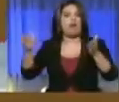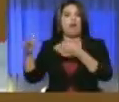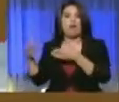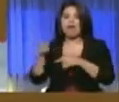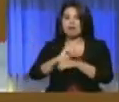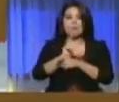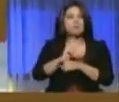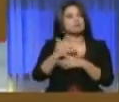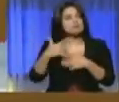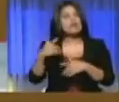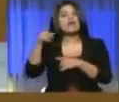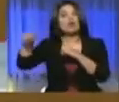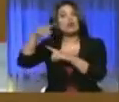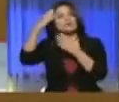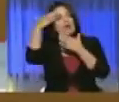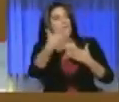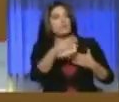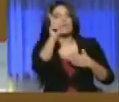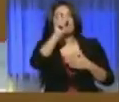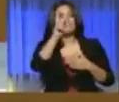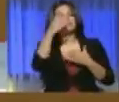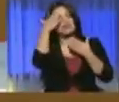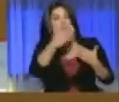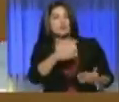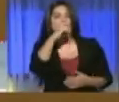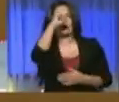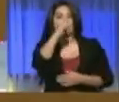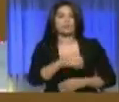al pueblo venezolano, presidente.